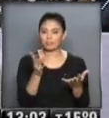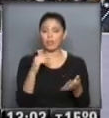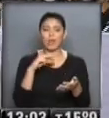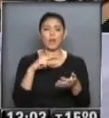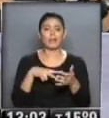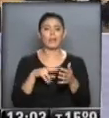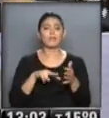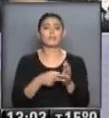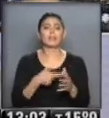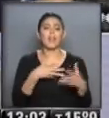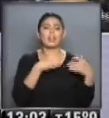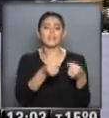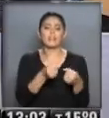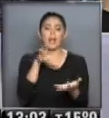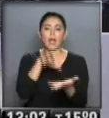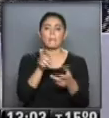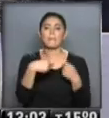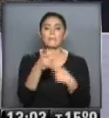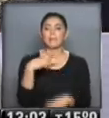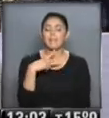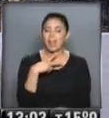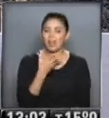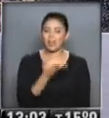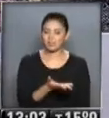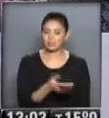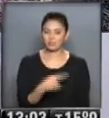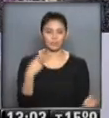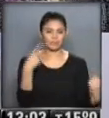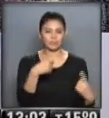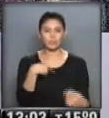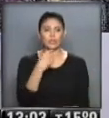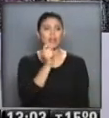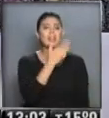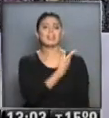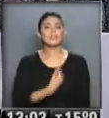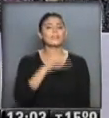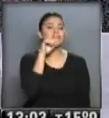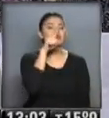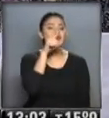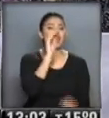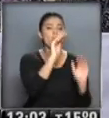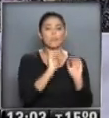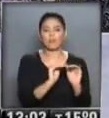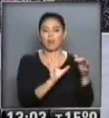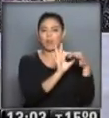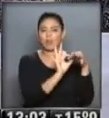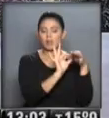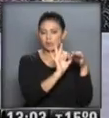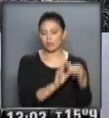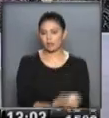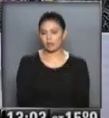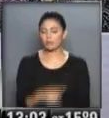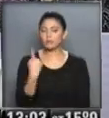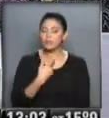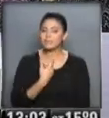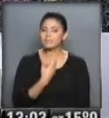defender a las empresas privadas. Y creemos que en esto se enmarca los dichos de la Sota. No nos parecen de ninguna